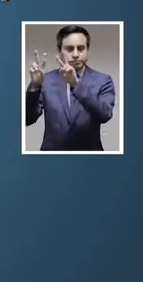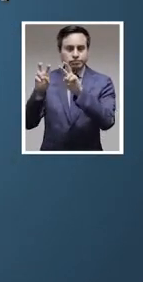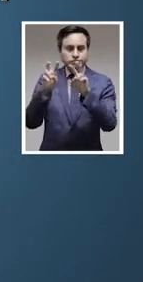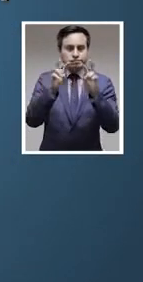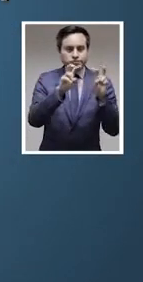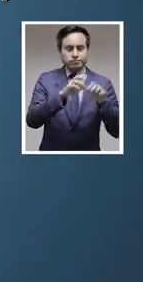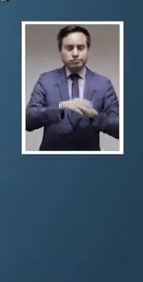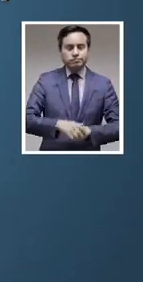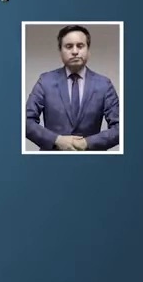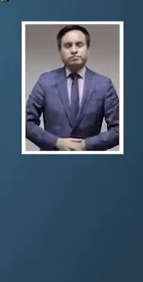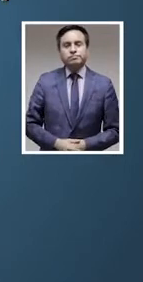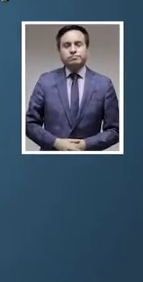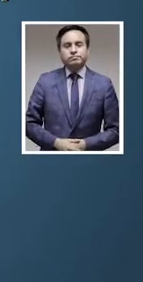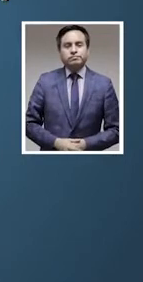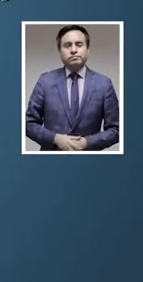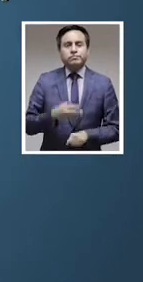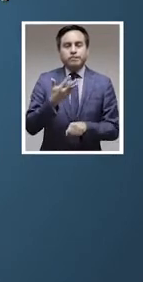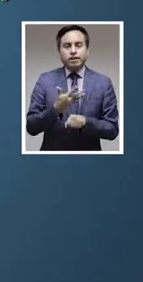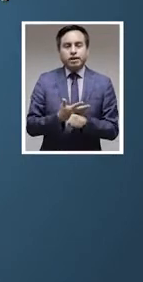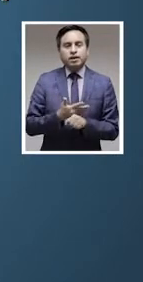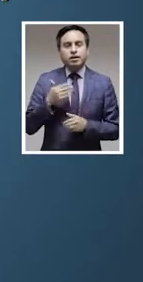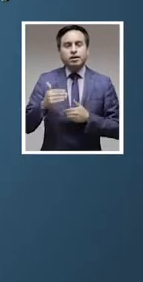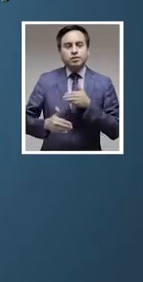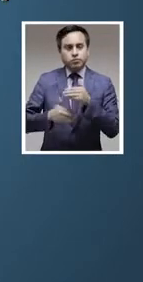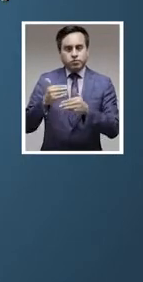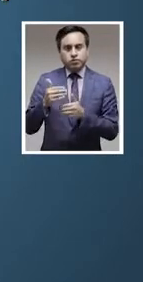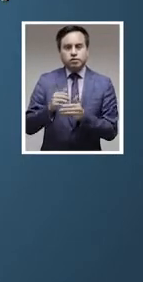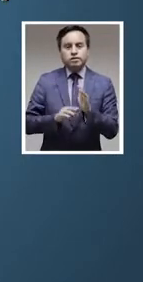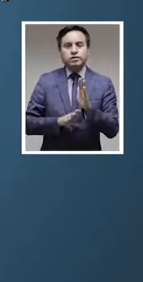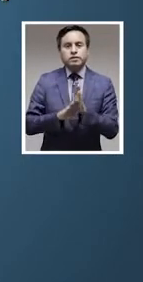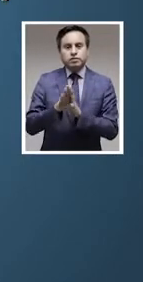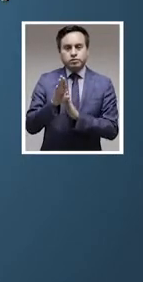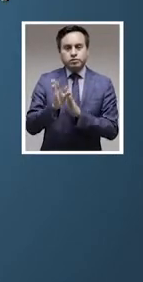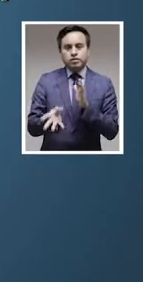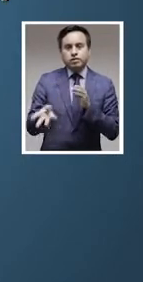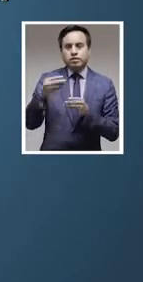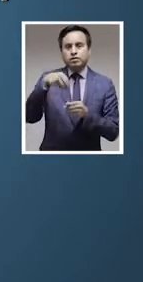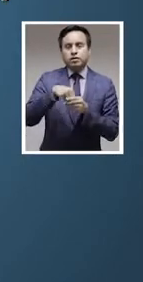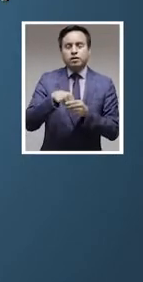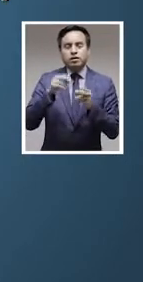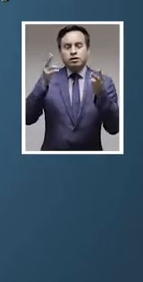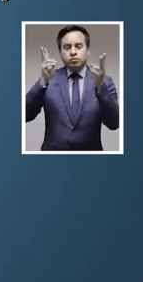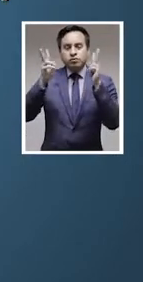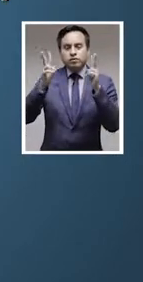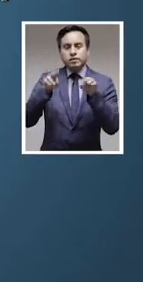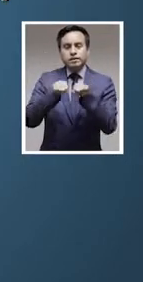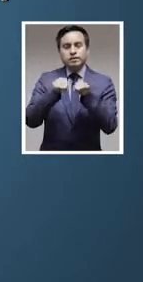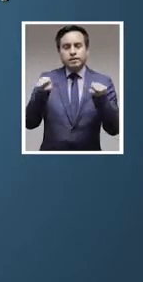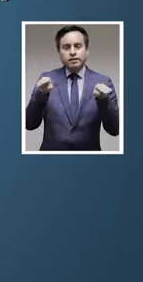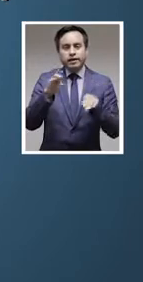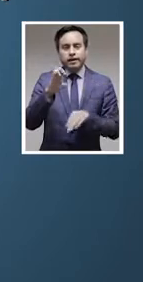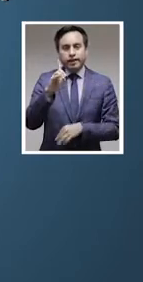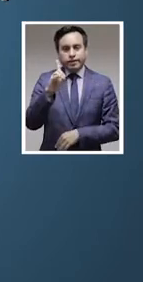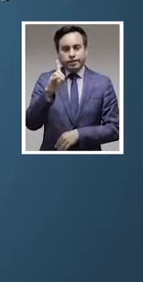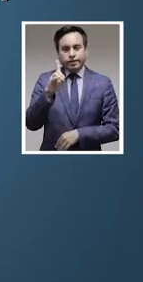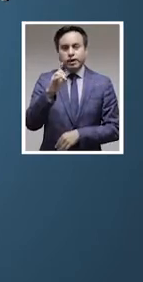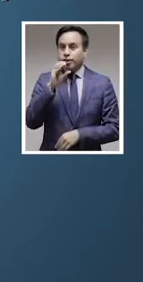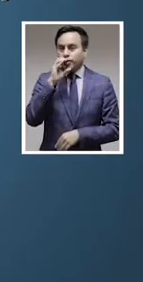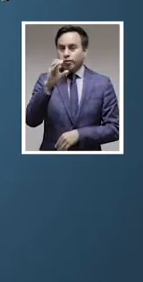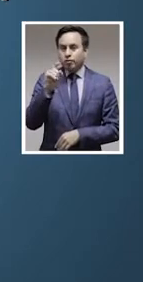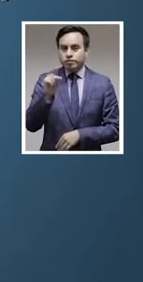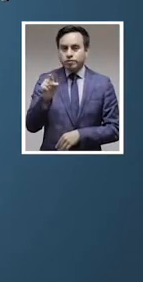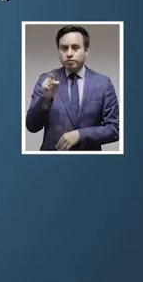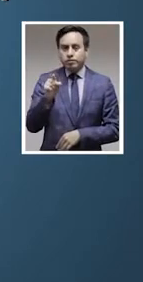ámbitos. Están en curso los desarrollos para incorporar buses de estándar red en